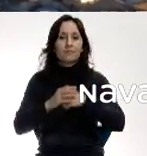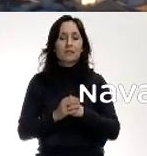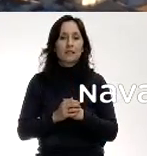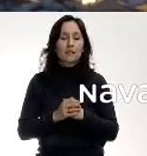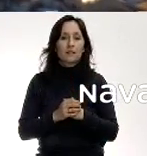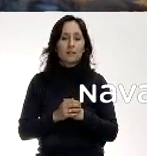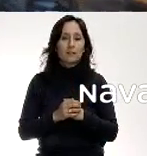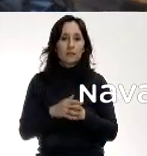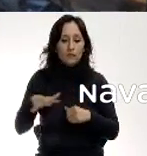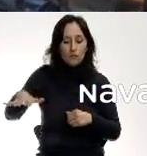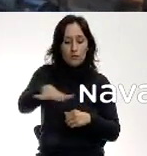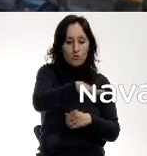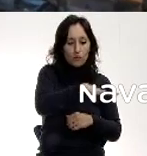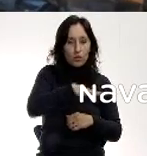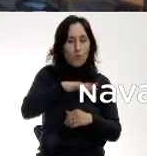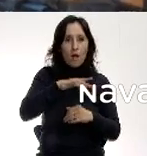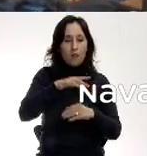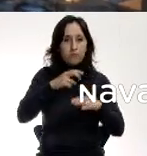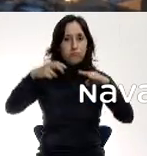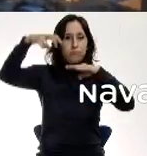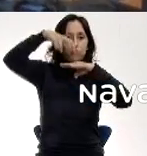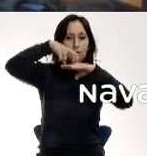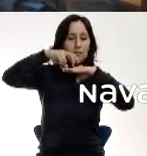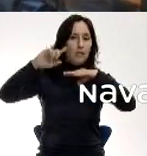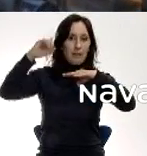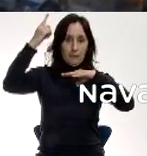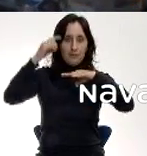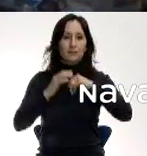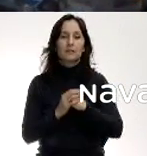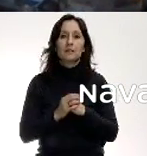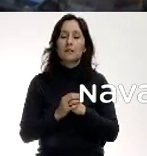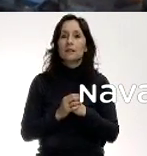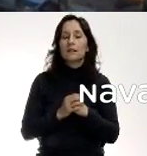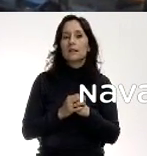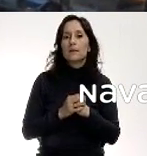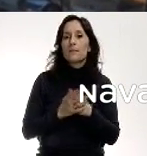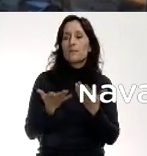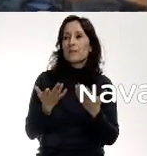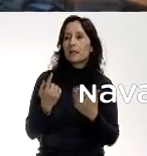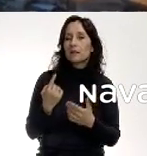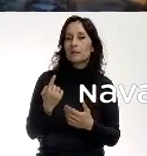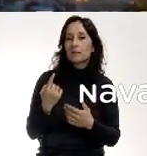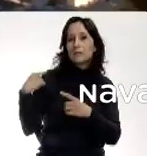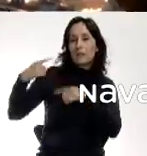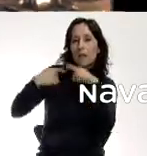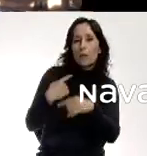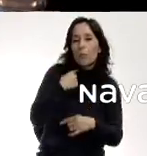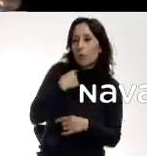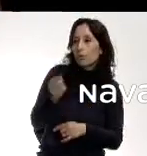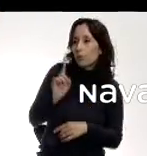todo el pueblo, el campanario. Porque no se ha perdido la tradición de... No, aquí se